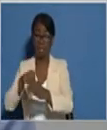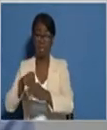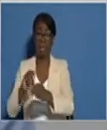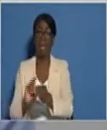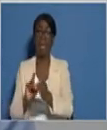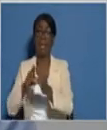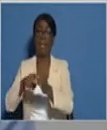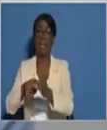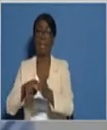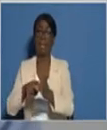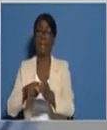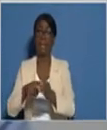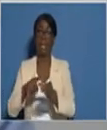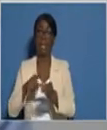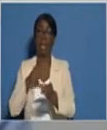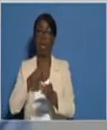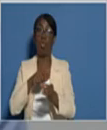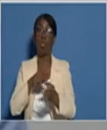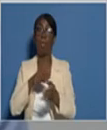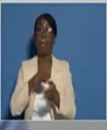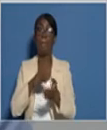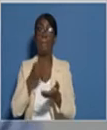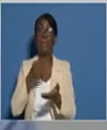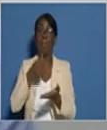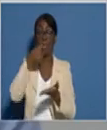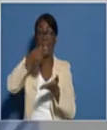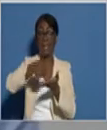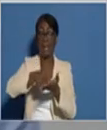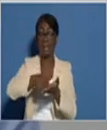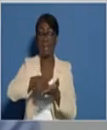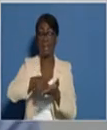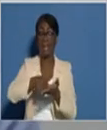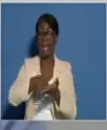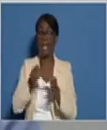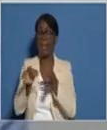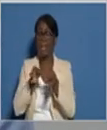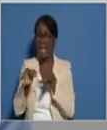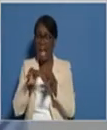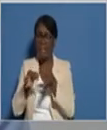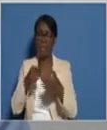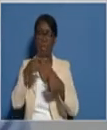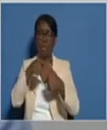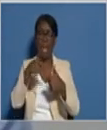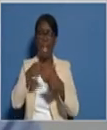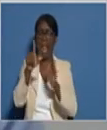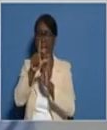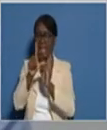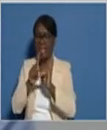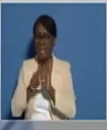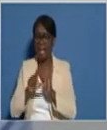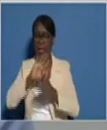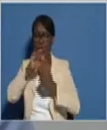Los requisitos son un memorial explicando la situación y la solicitud, la lista de los trabajadores con toda la